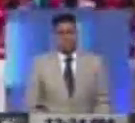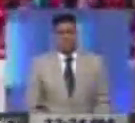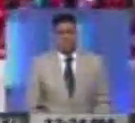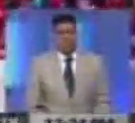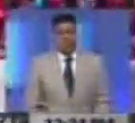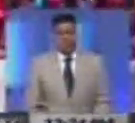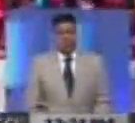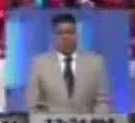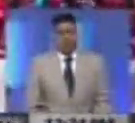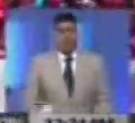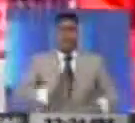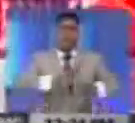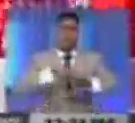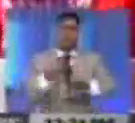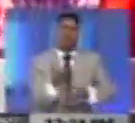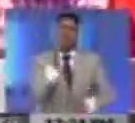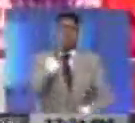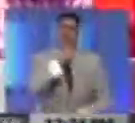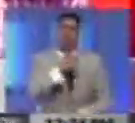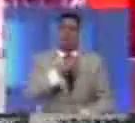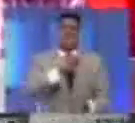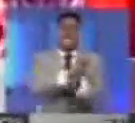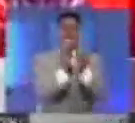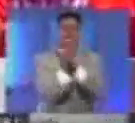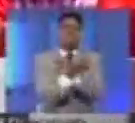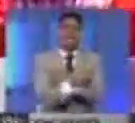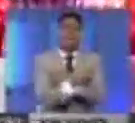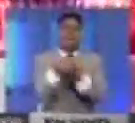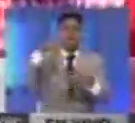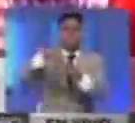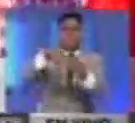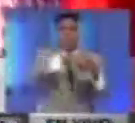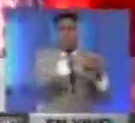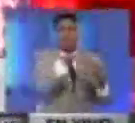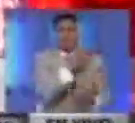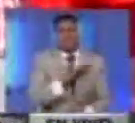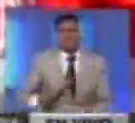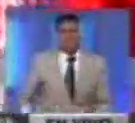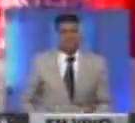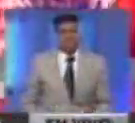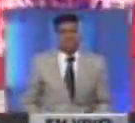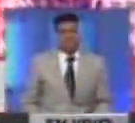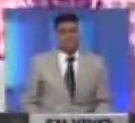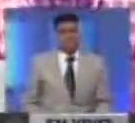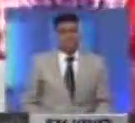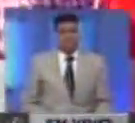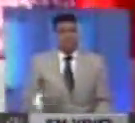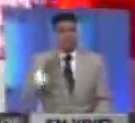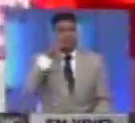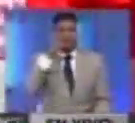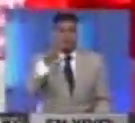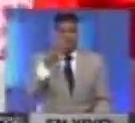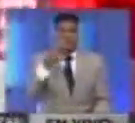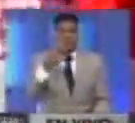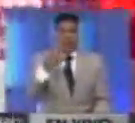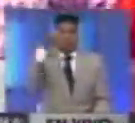referéndum Por qué no hay referéndum por culpa de mata Figueroa el pueblo chavista en Nueva